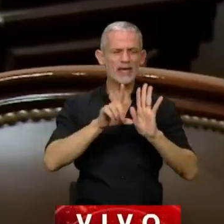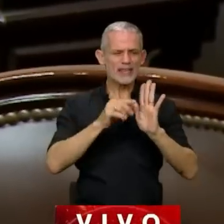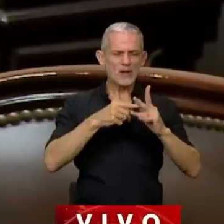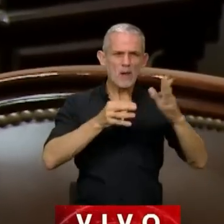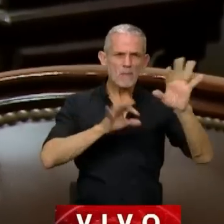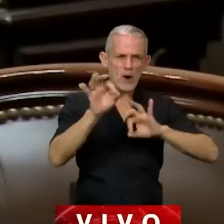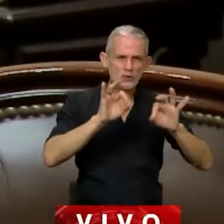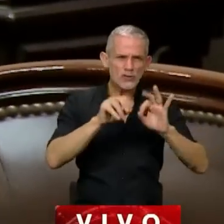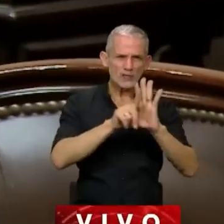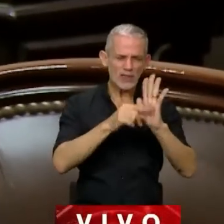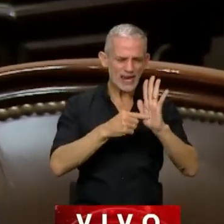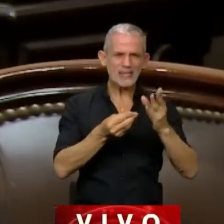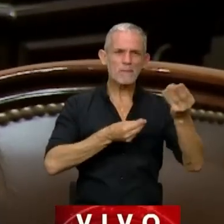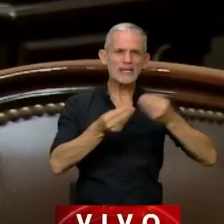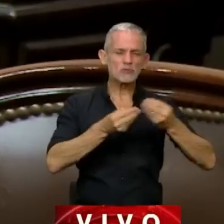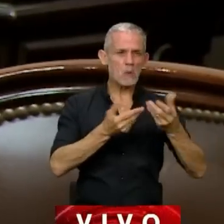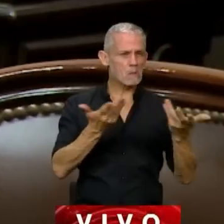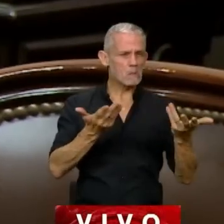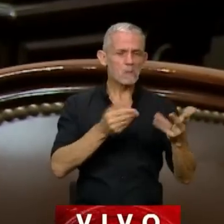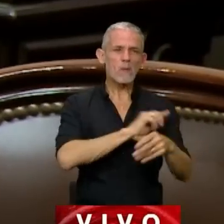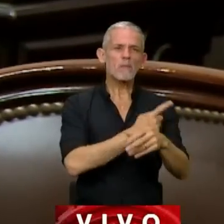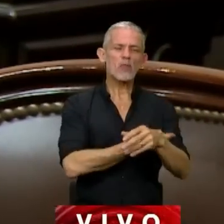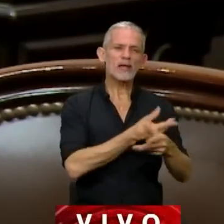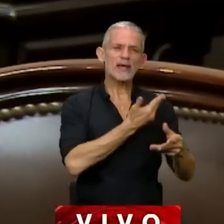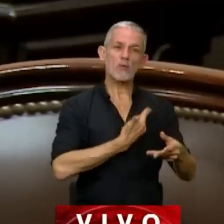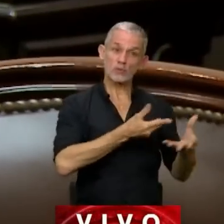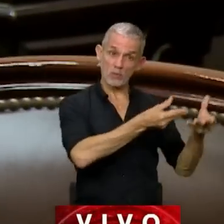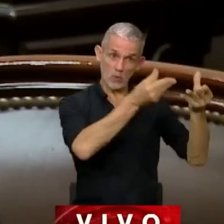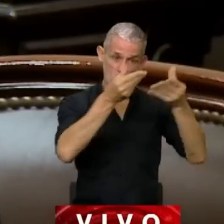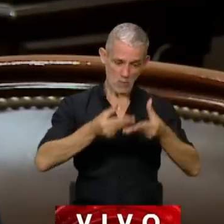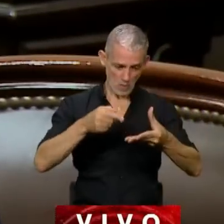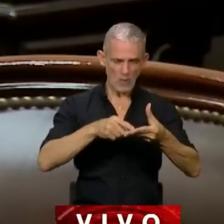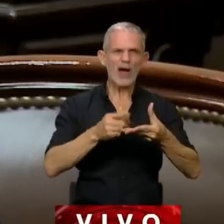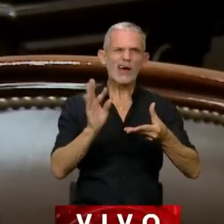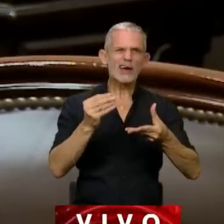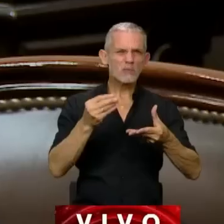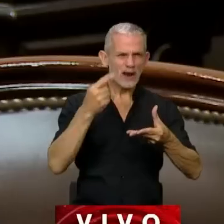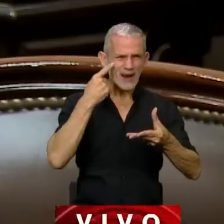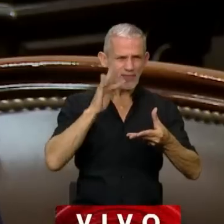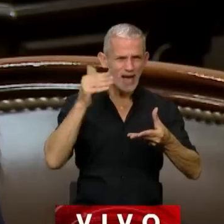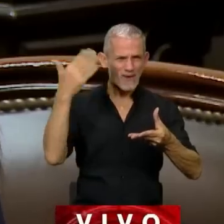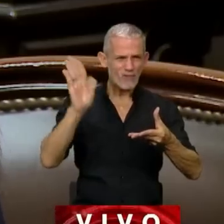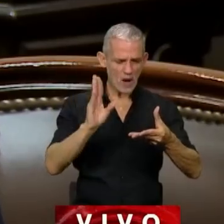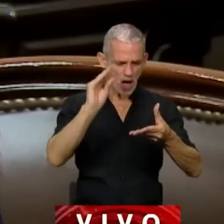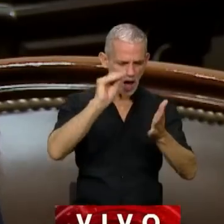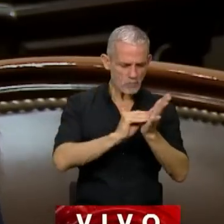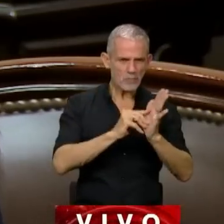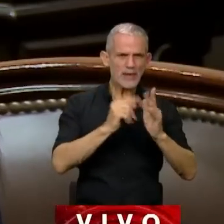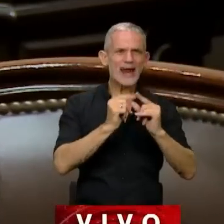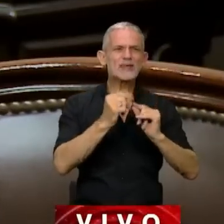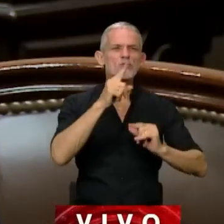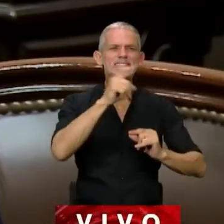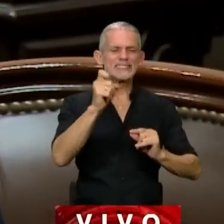del proyecto de presupuesto que envió el Poder Ejecutivo y que es la incorporación del artículo